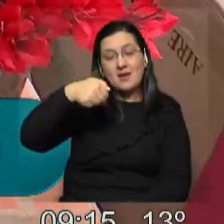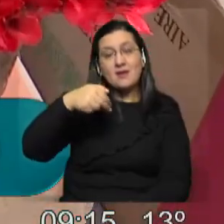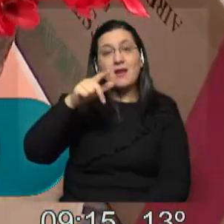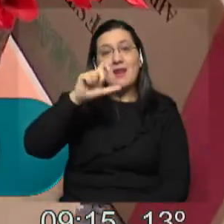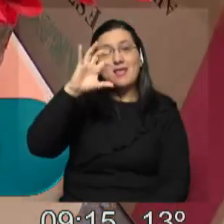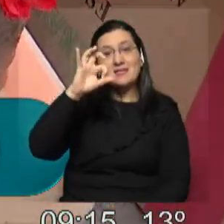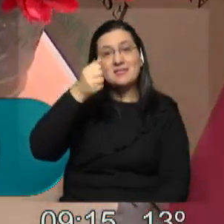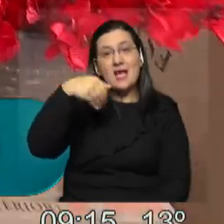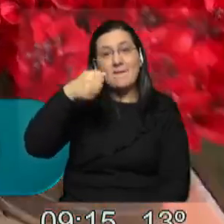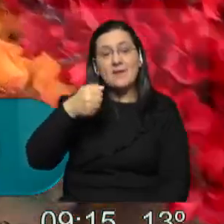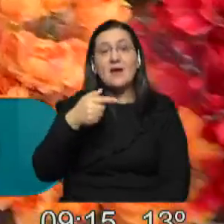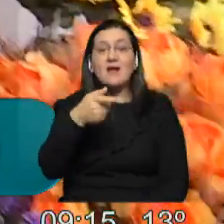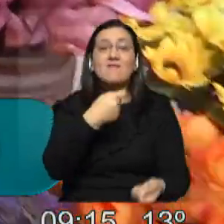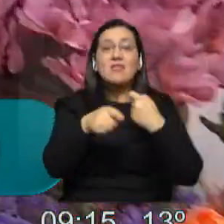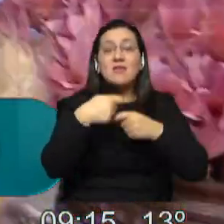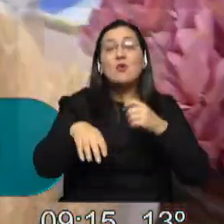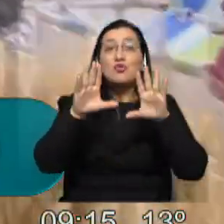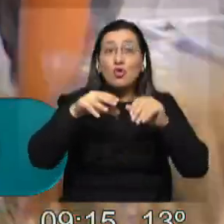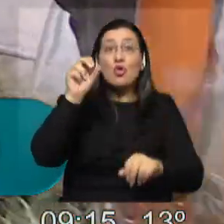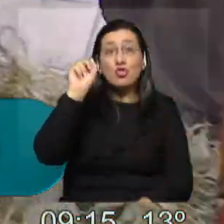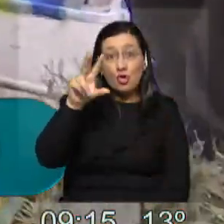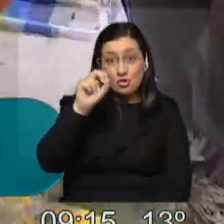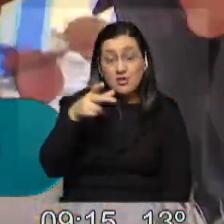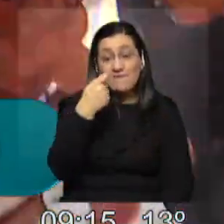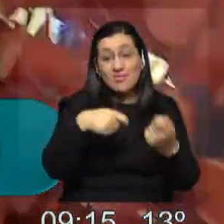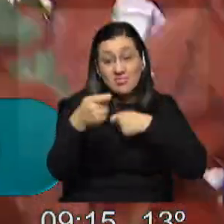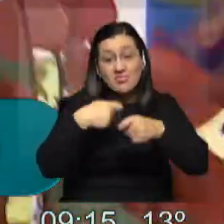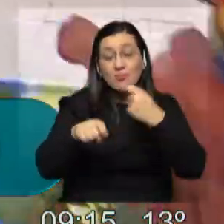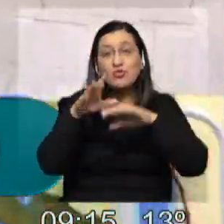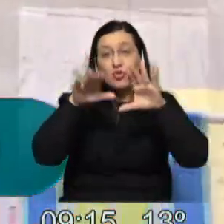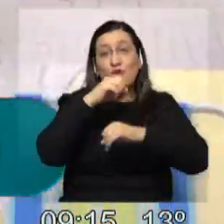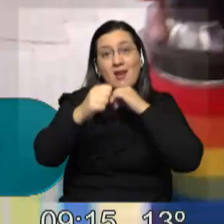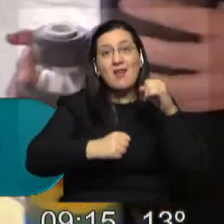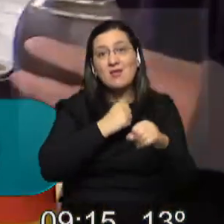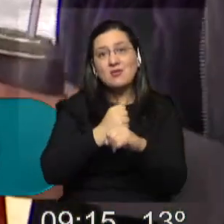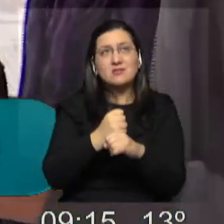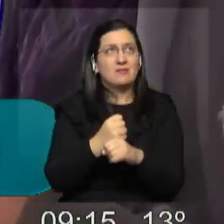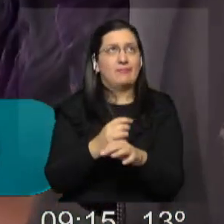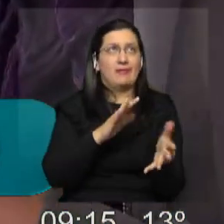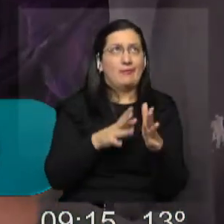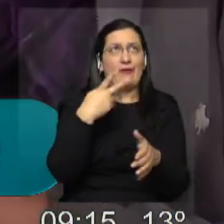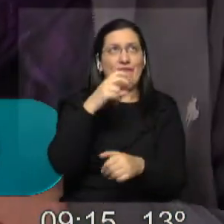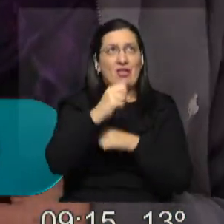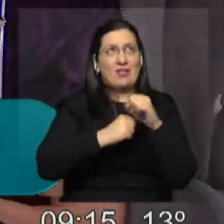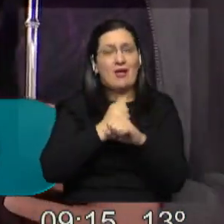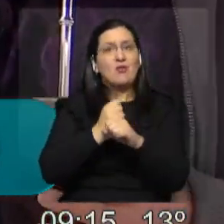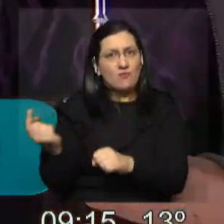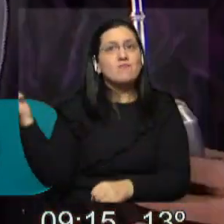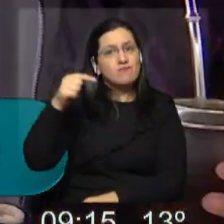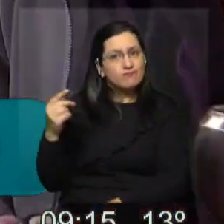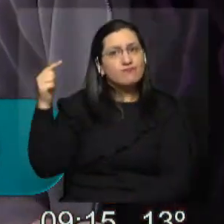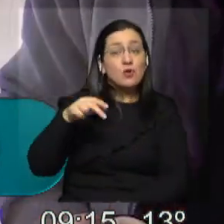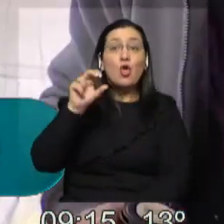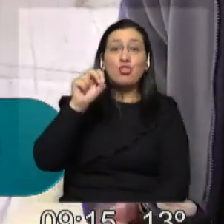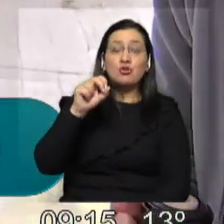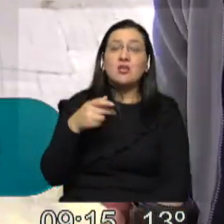bueno, acá venimos todos los 12. Durante todo el año, hace como 20 años que venimos acá. 20 años. Sí. Disparate,